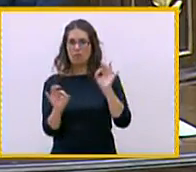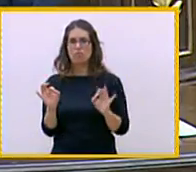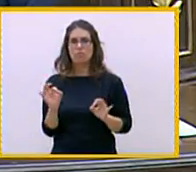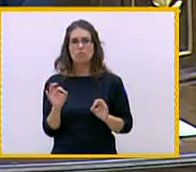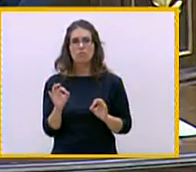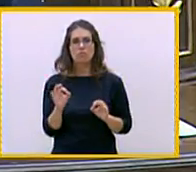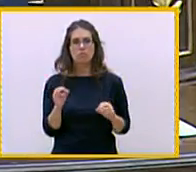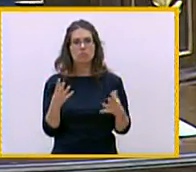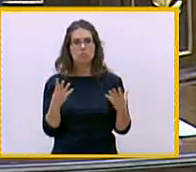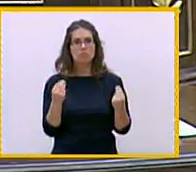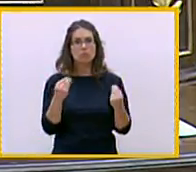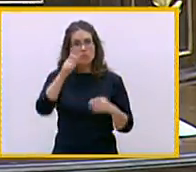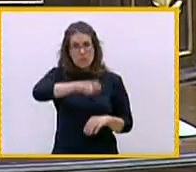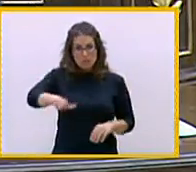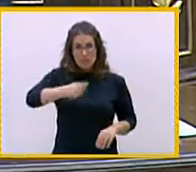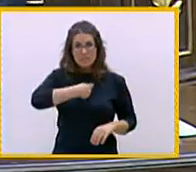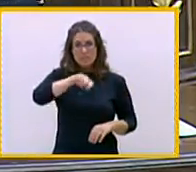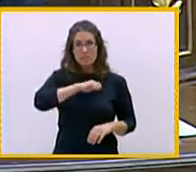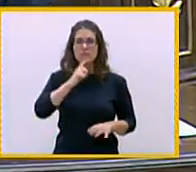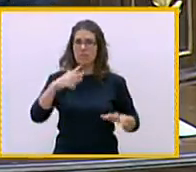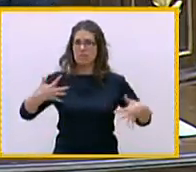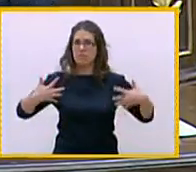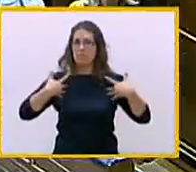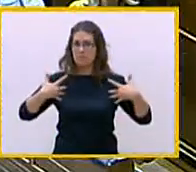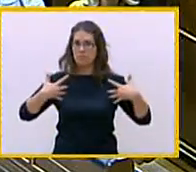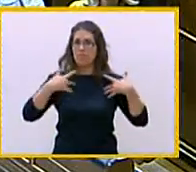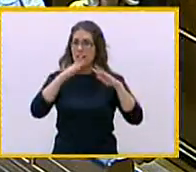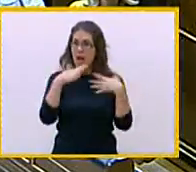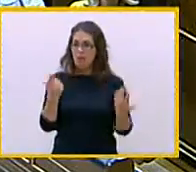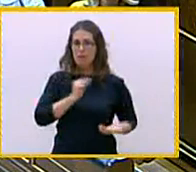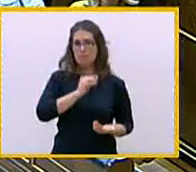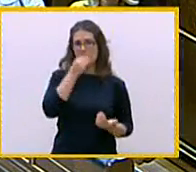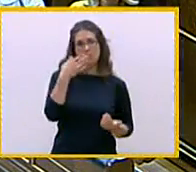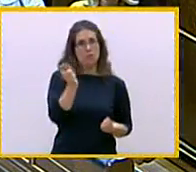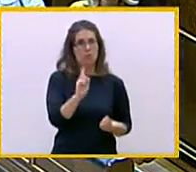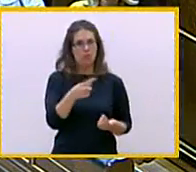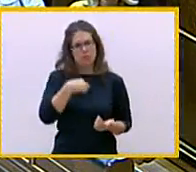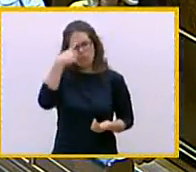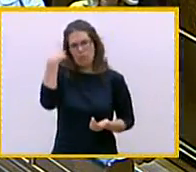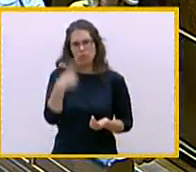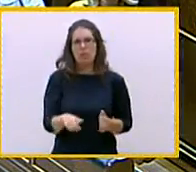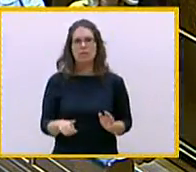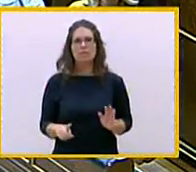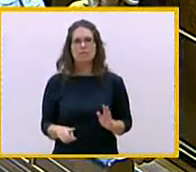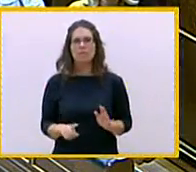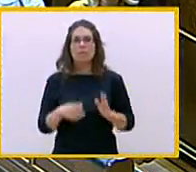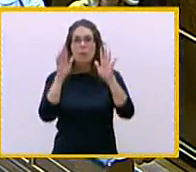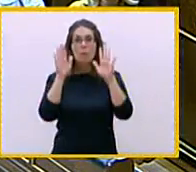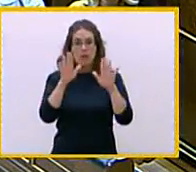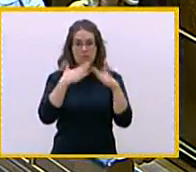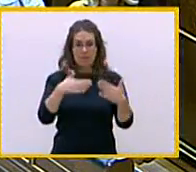Hay muchas personas en nuestro país que lo están pasando mal. Lo sé muy bien. Pero con este